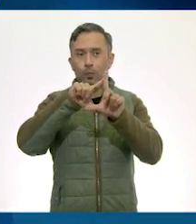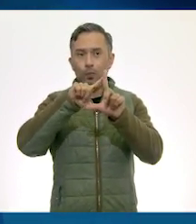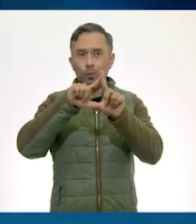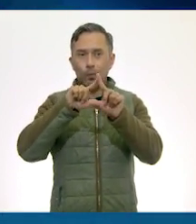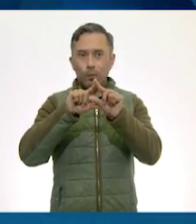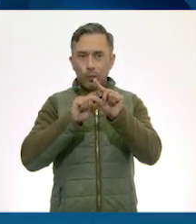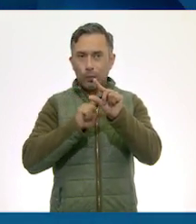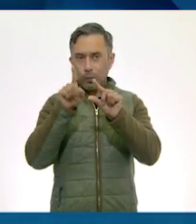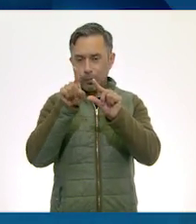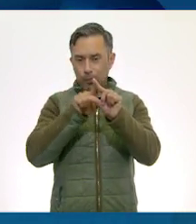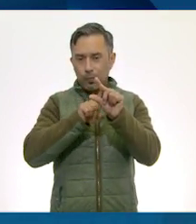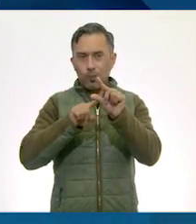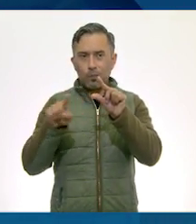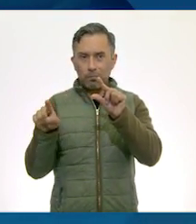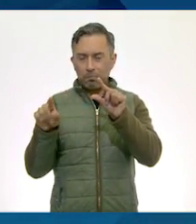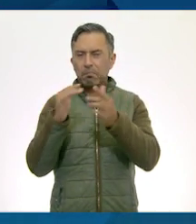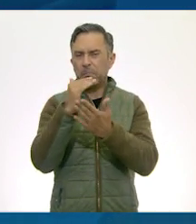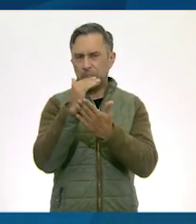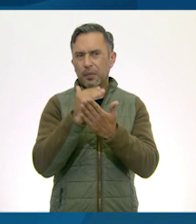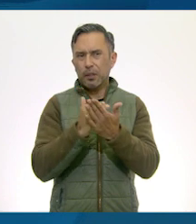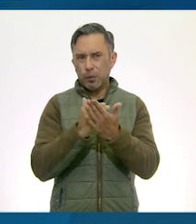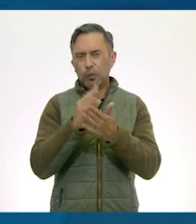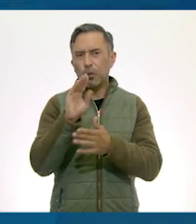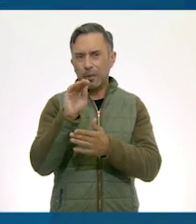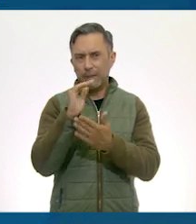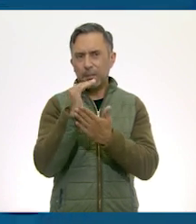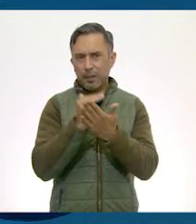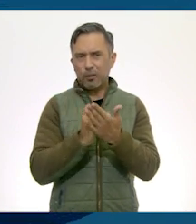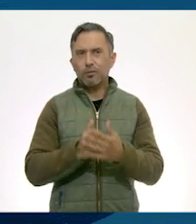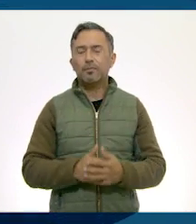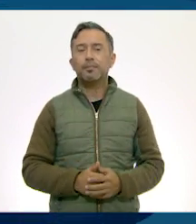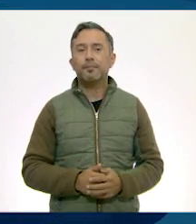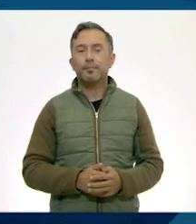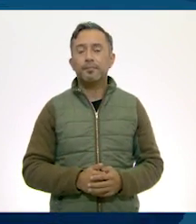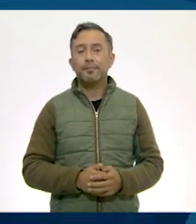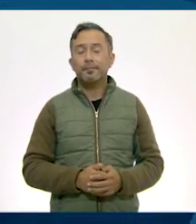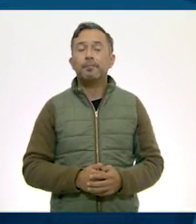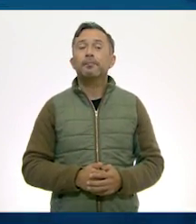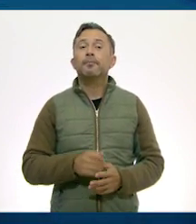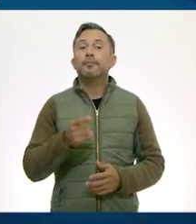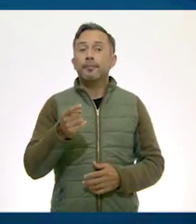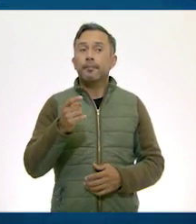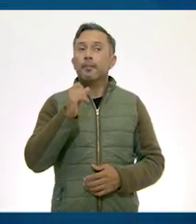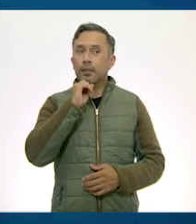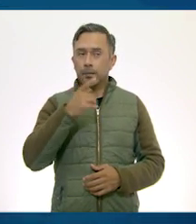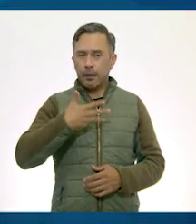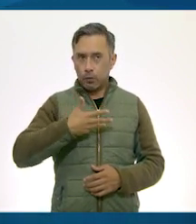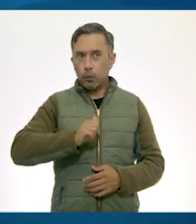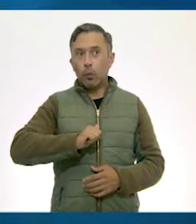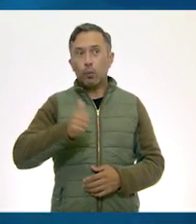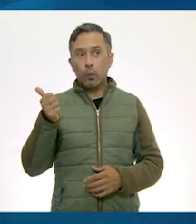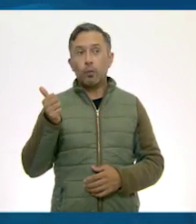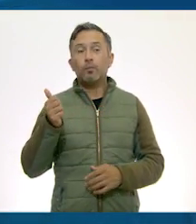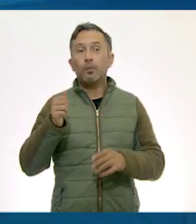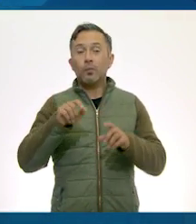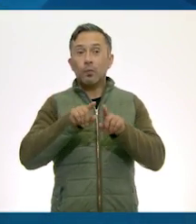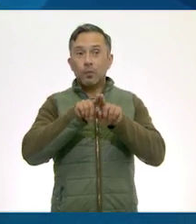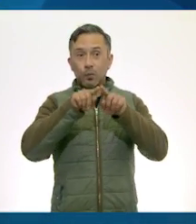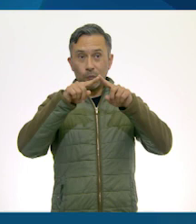bien. Y como este también que forman ángulos obtusos.